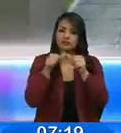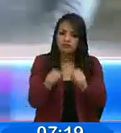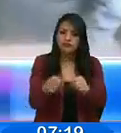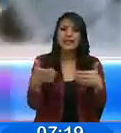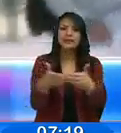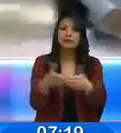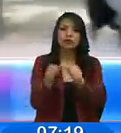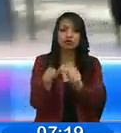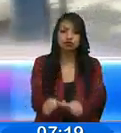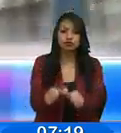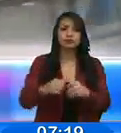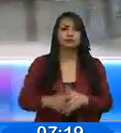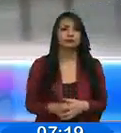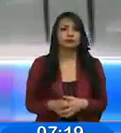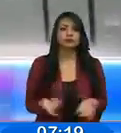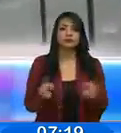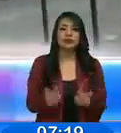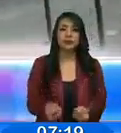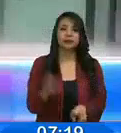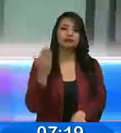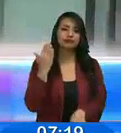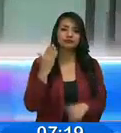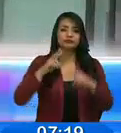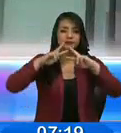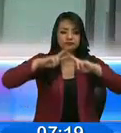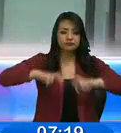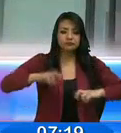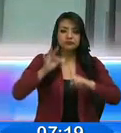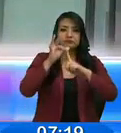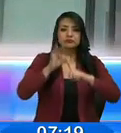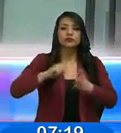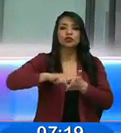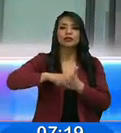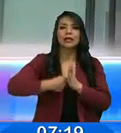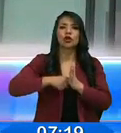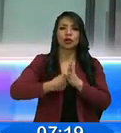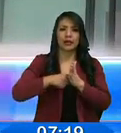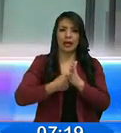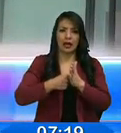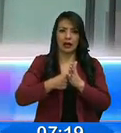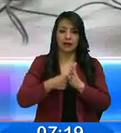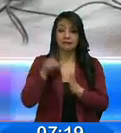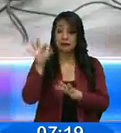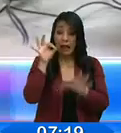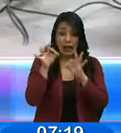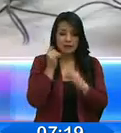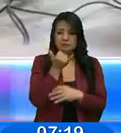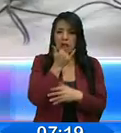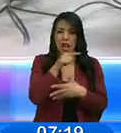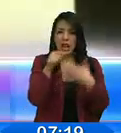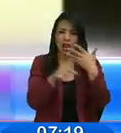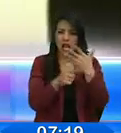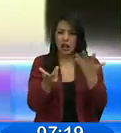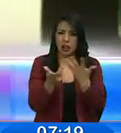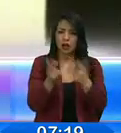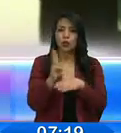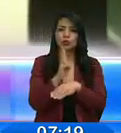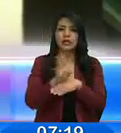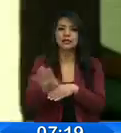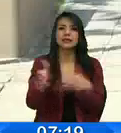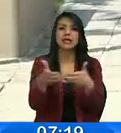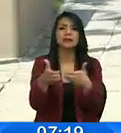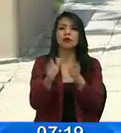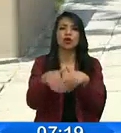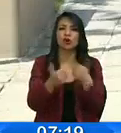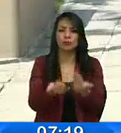equipos. Y esto se basa también en un examen especial hecho por la Contraloría, que habría registrado varias irregularidades en el uso de esos